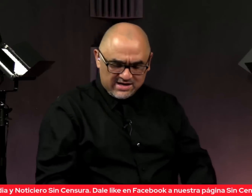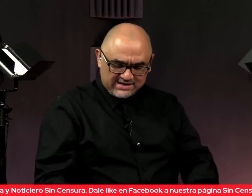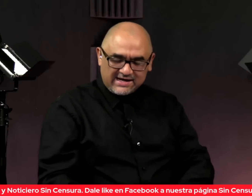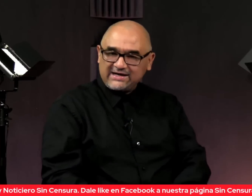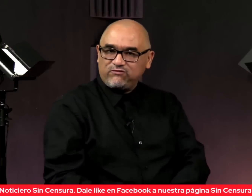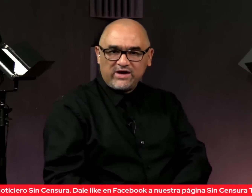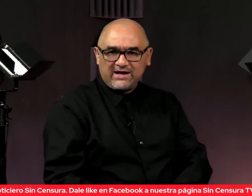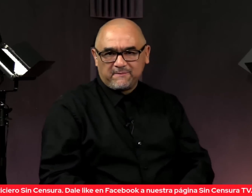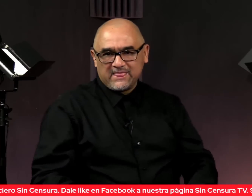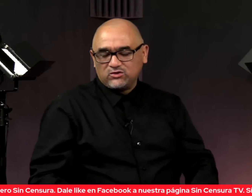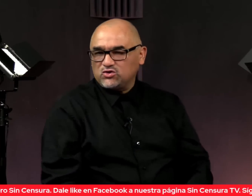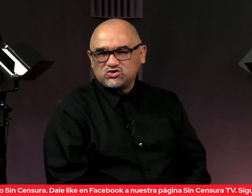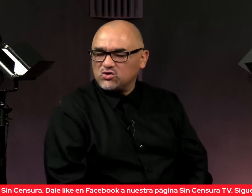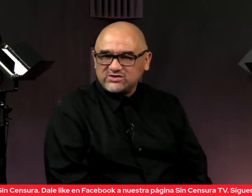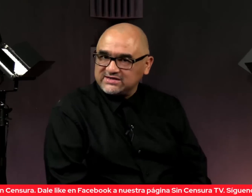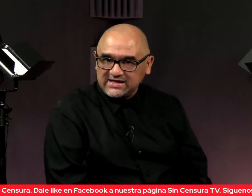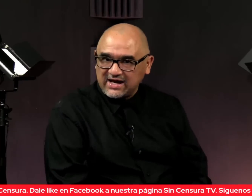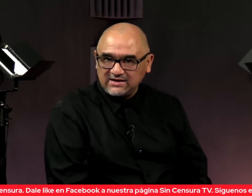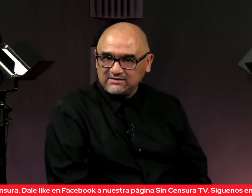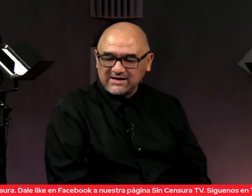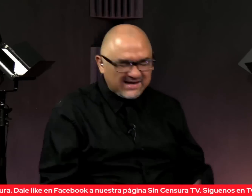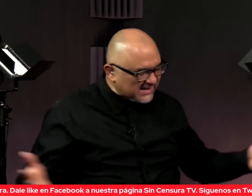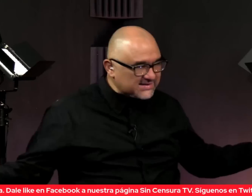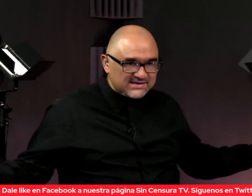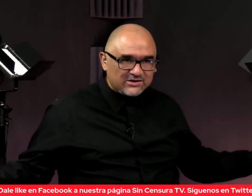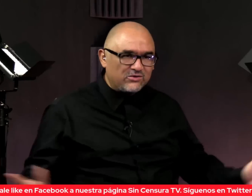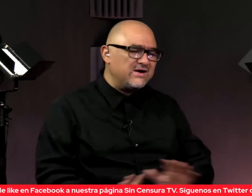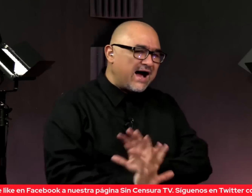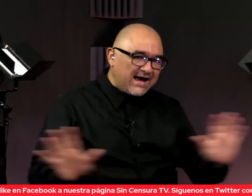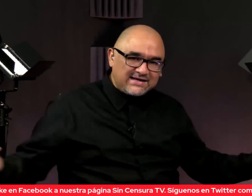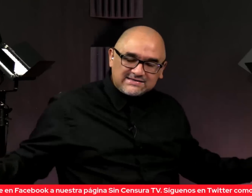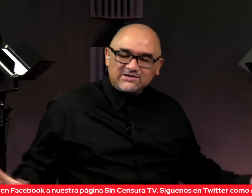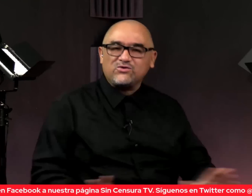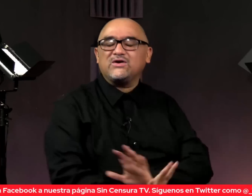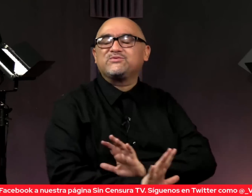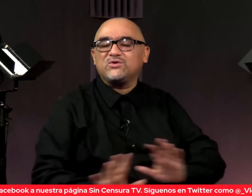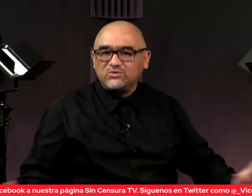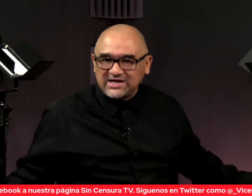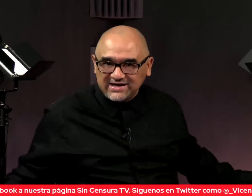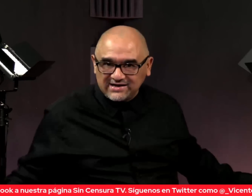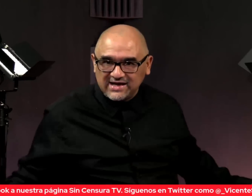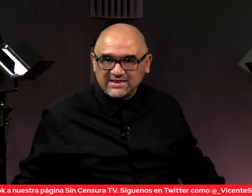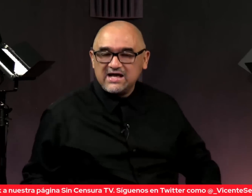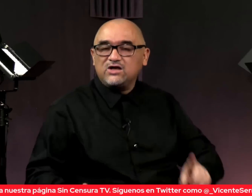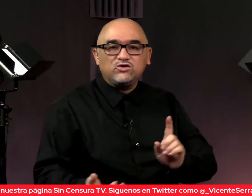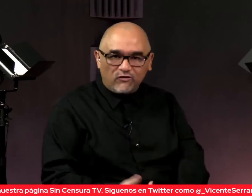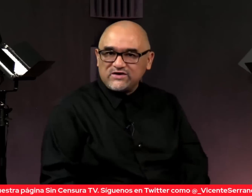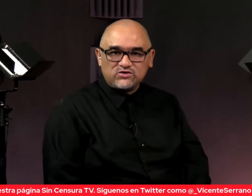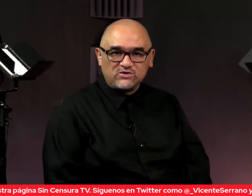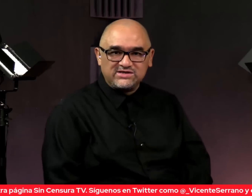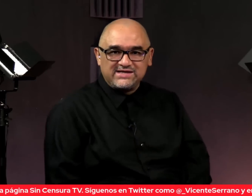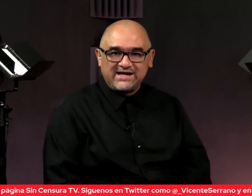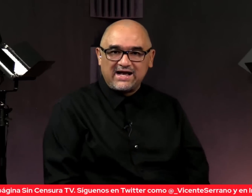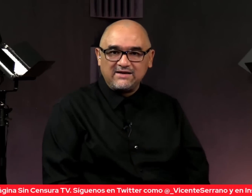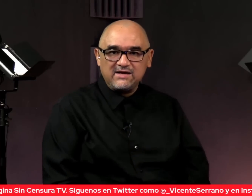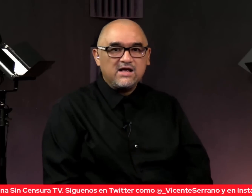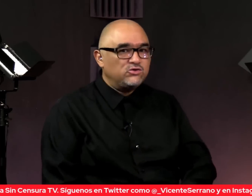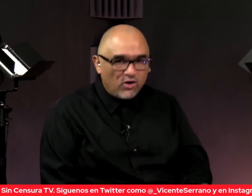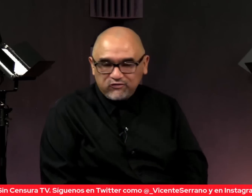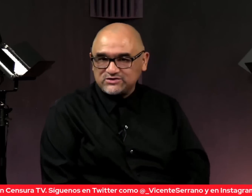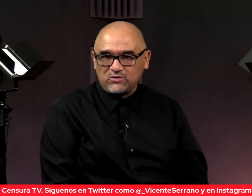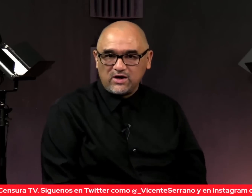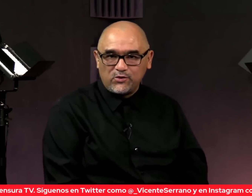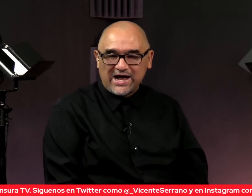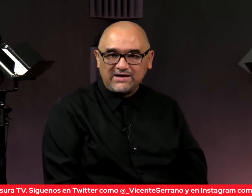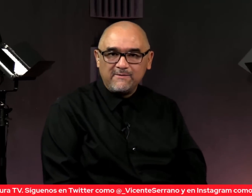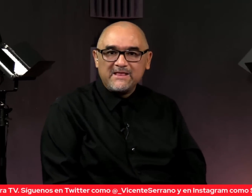conflicto que fue no solo sindical, hay que decirlo con absoluta claridad, no fue solo sindical,